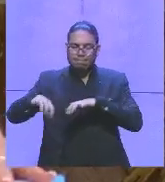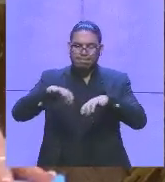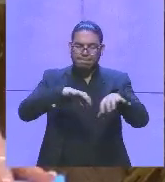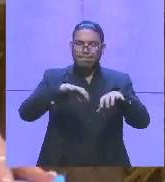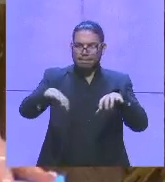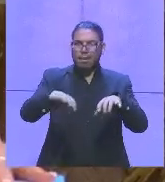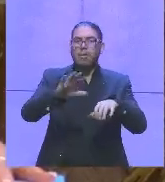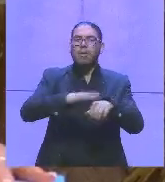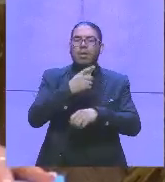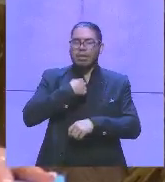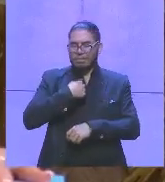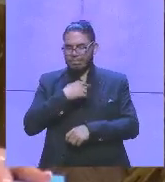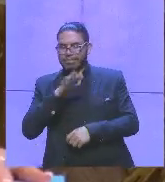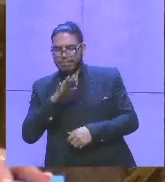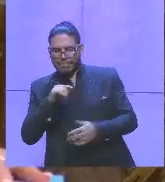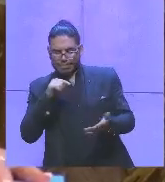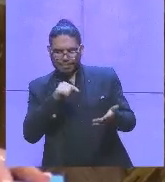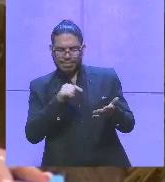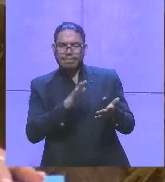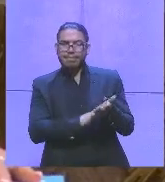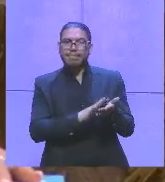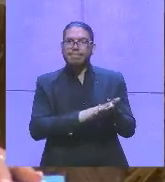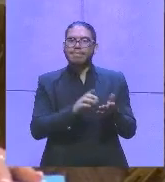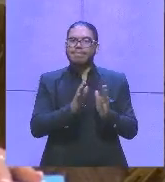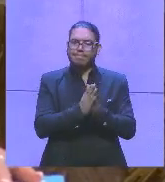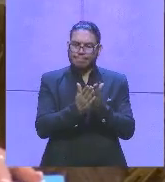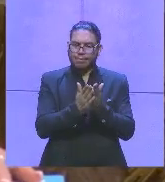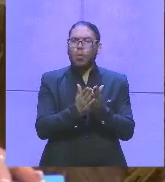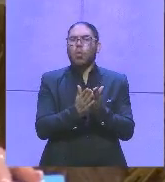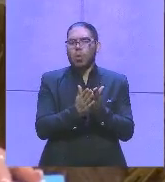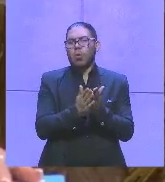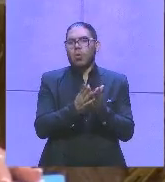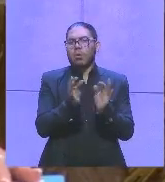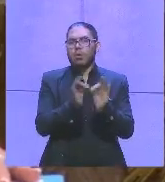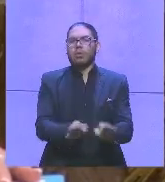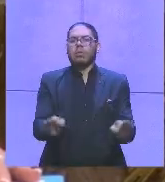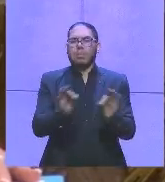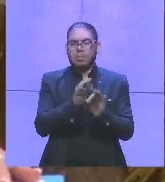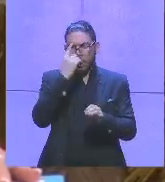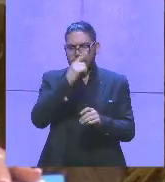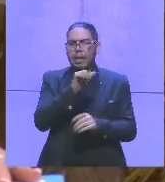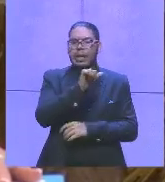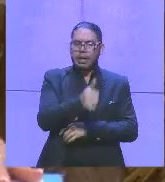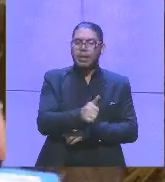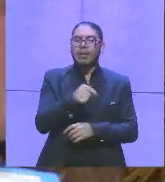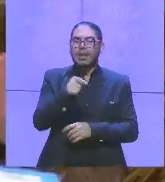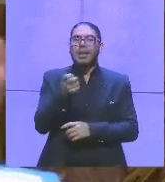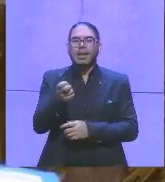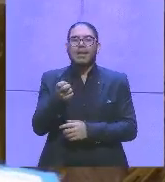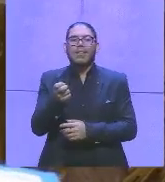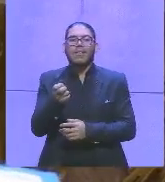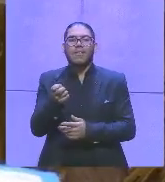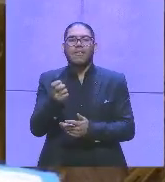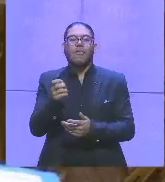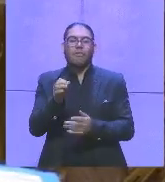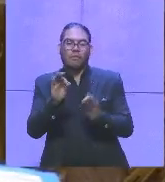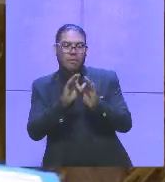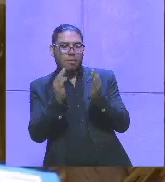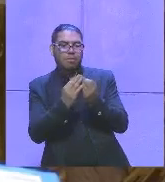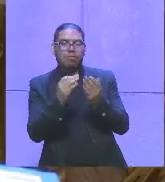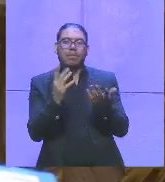que me parece que esta obra también es una especie de reivindicación a esa otra cara de la moneda, la parte